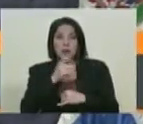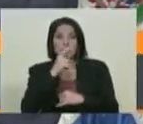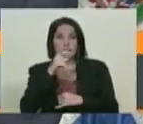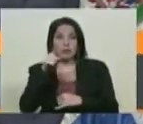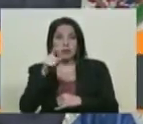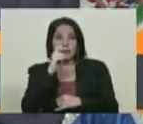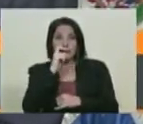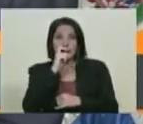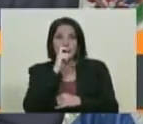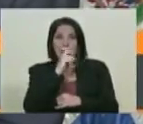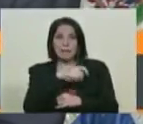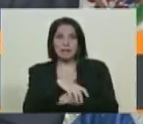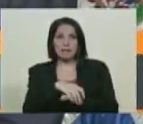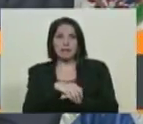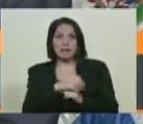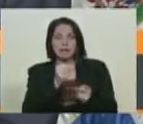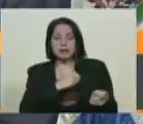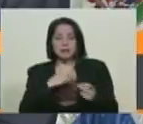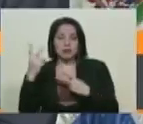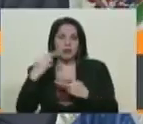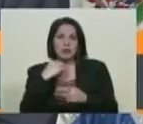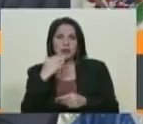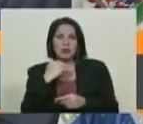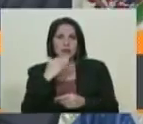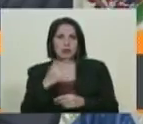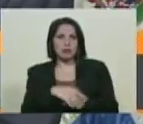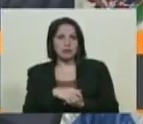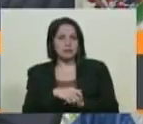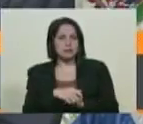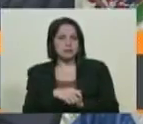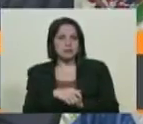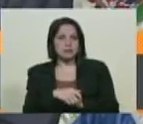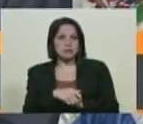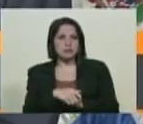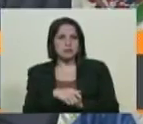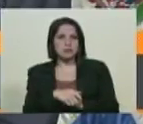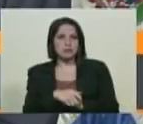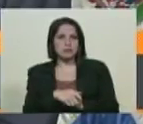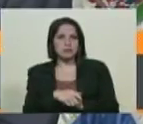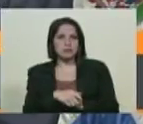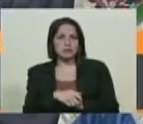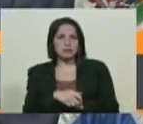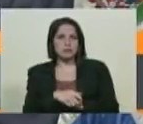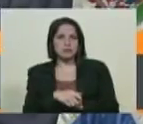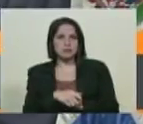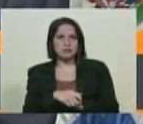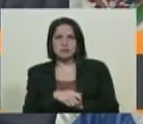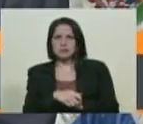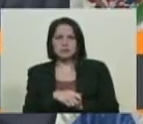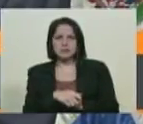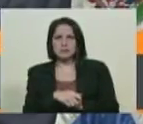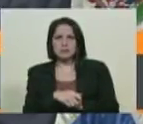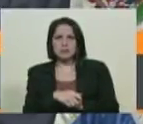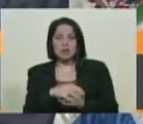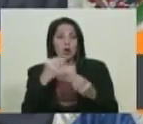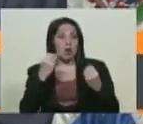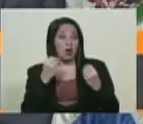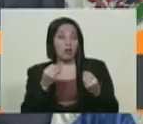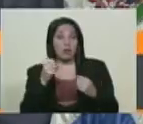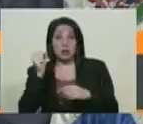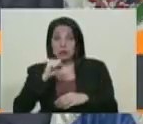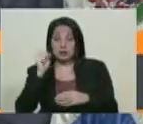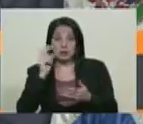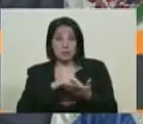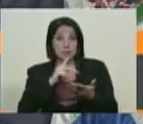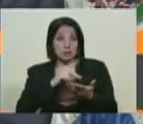¿Te mudaste para allá? Sí. Ajá, qué bueno. ¿No participa o no va a participar más bien de estos diálogos? No, ¿cómo que no? Claro que va a participar. Este diálogo